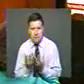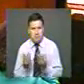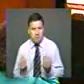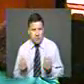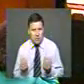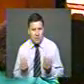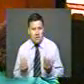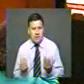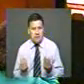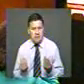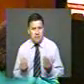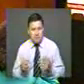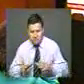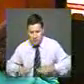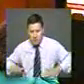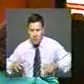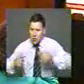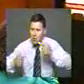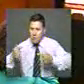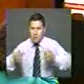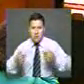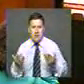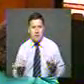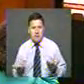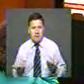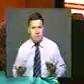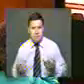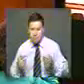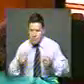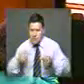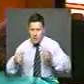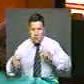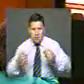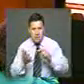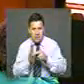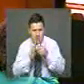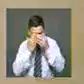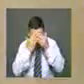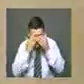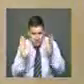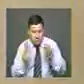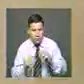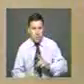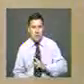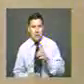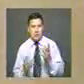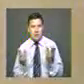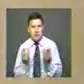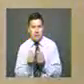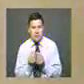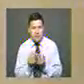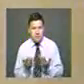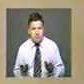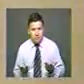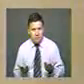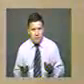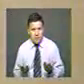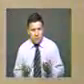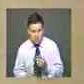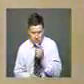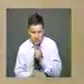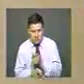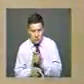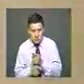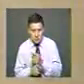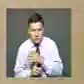del ámbito de competencia del debate democrático, deliberativo y pluralista la definición